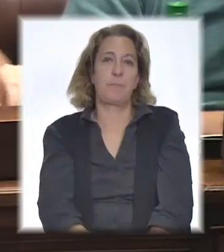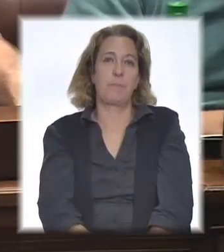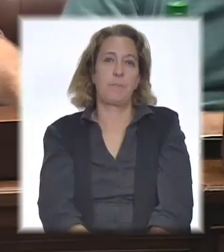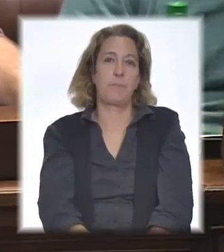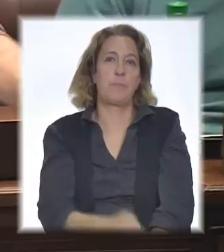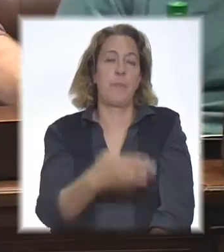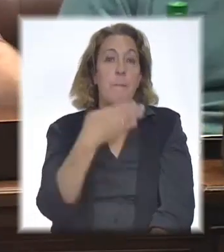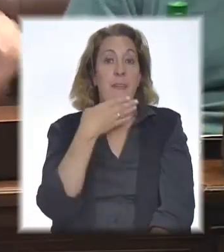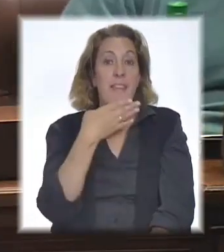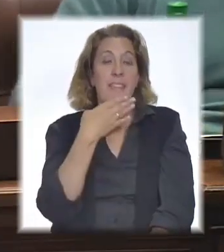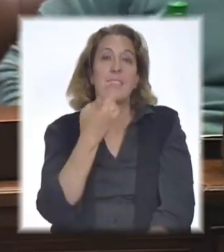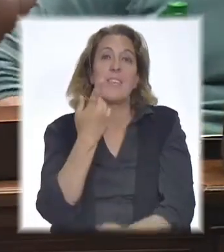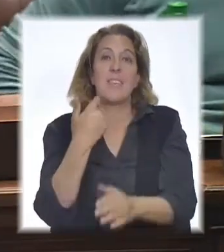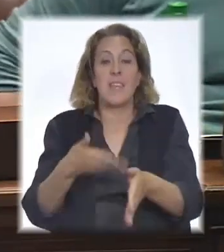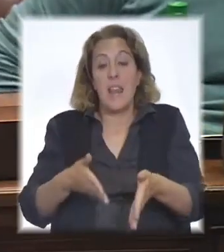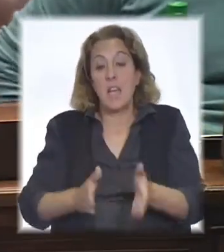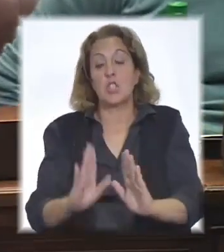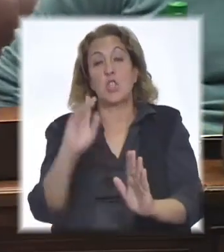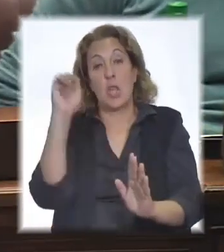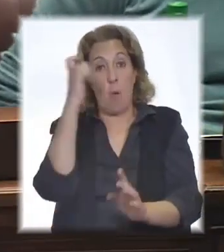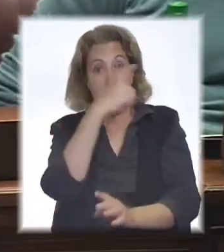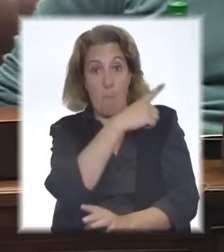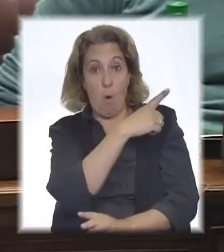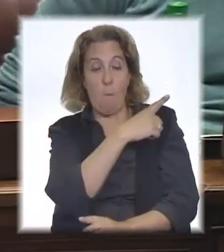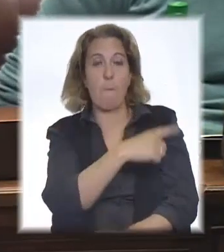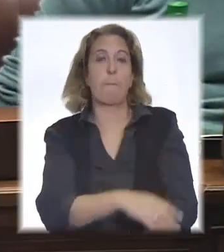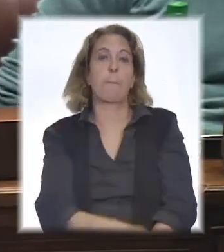benedetti en cambio nació en tacuarembó